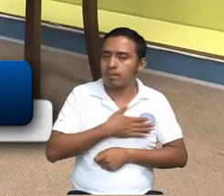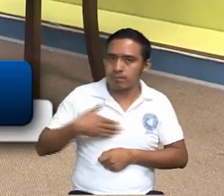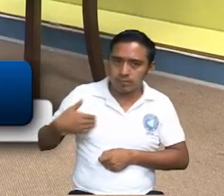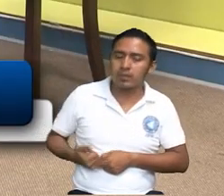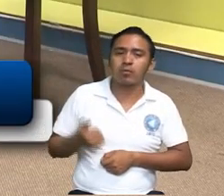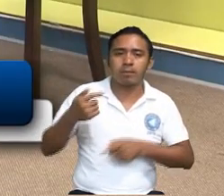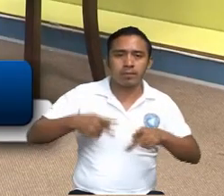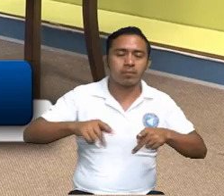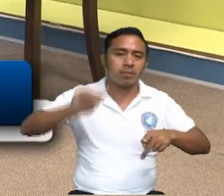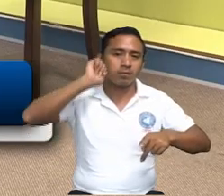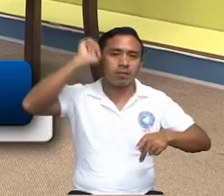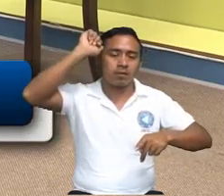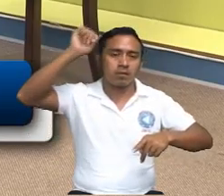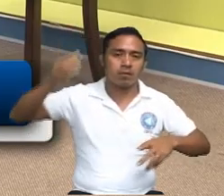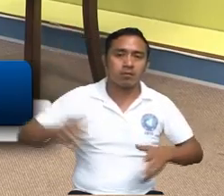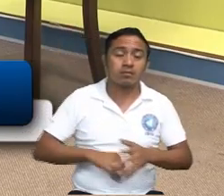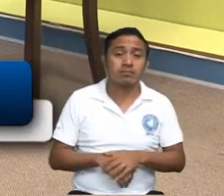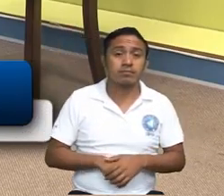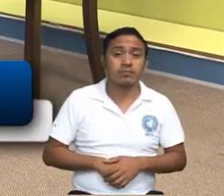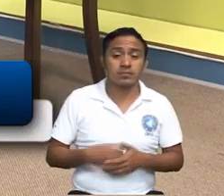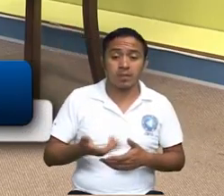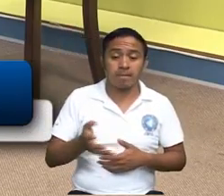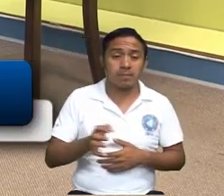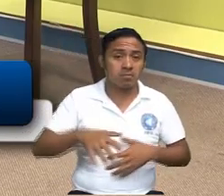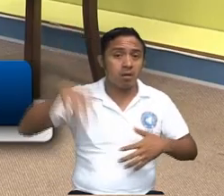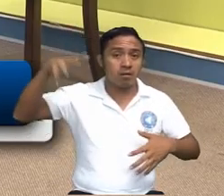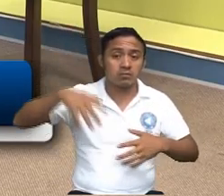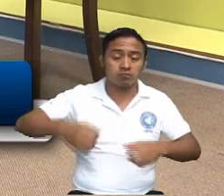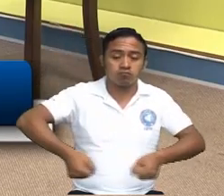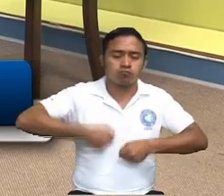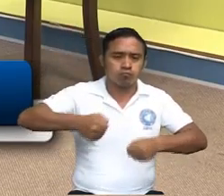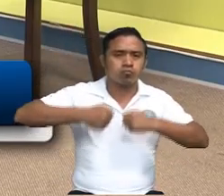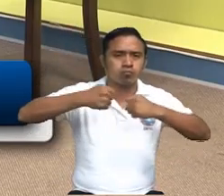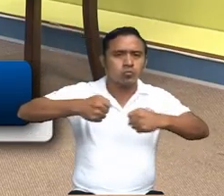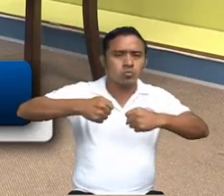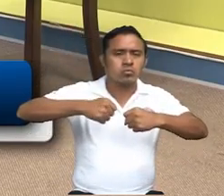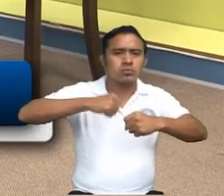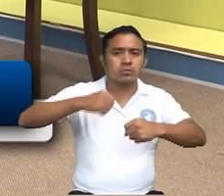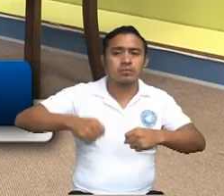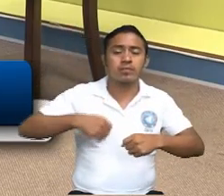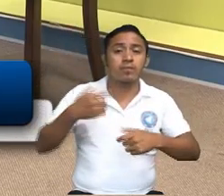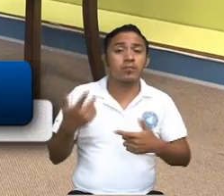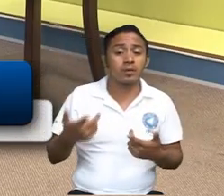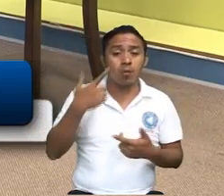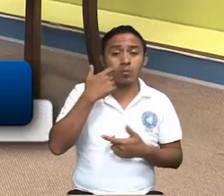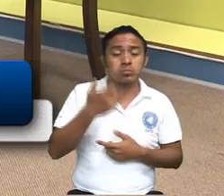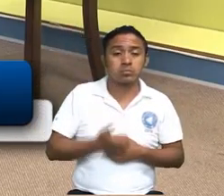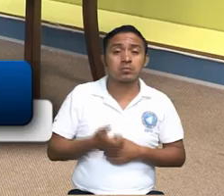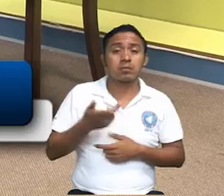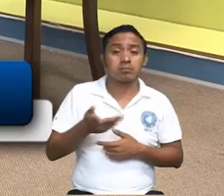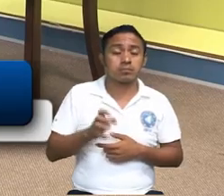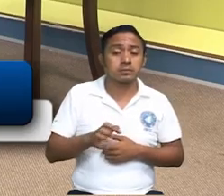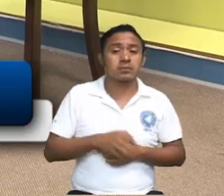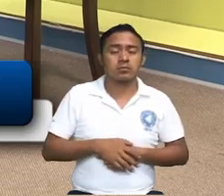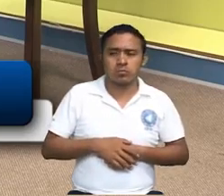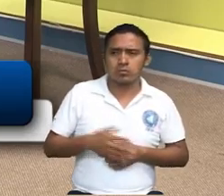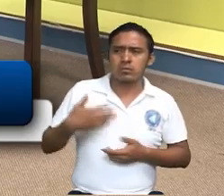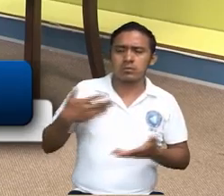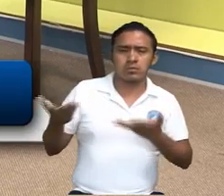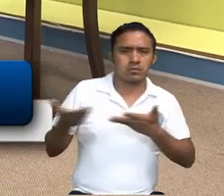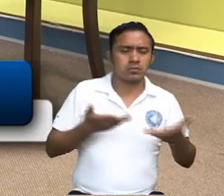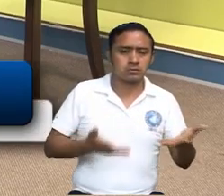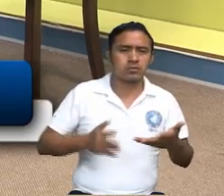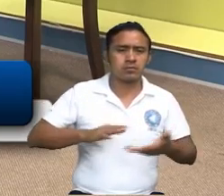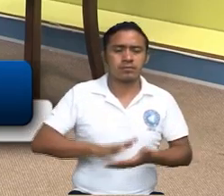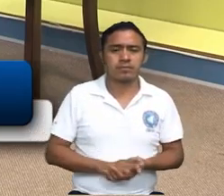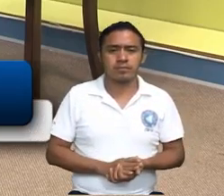¿verdad?, doctor. Que porque hay que agarrarlo fuerte. Claro. Y el que lo tiene que agarrar fuerte tiene que ser conocido, porque el animal, pues, va a tener confianza,